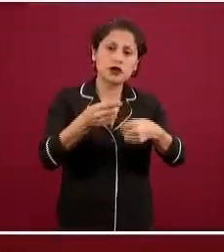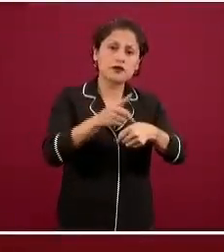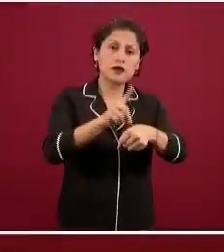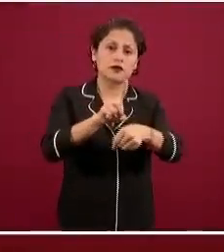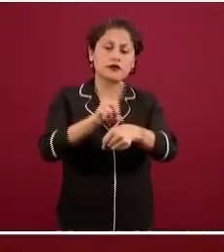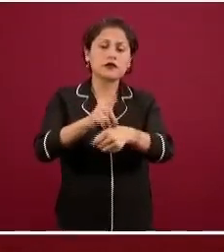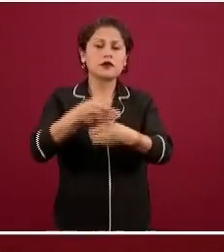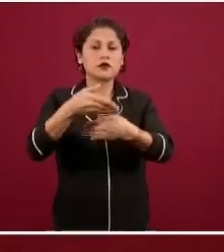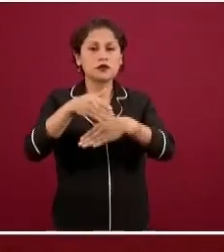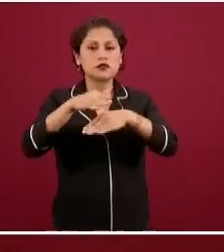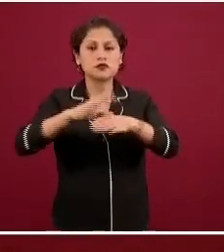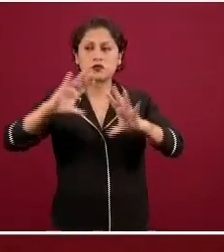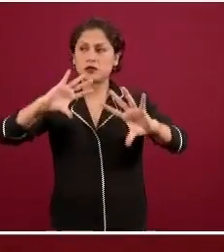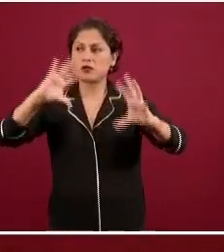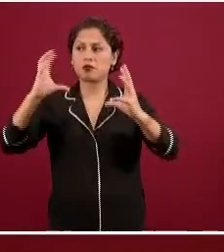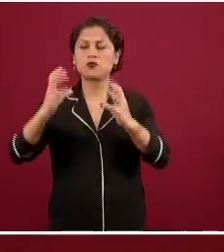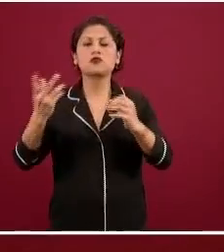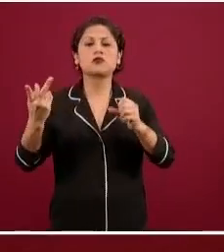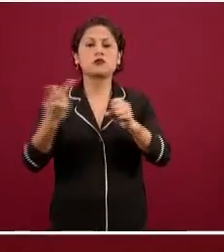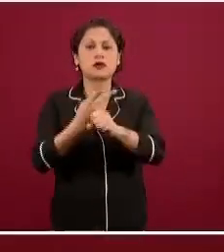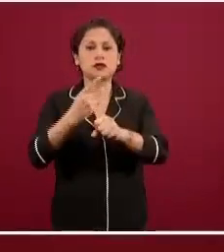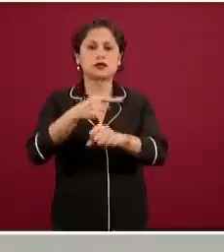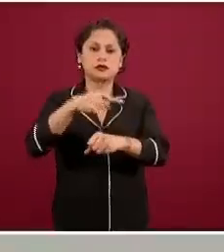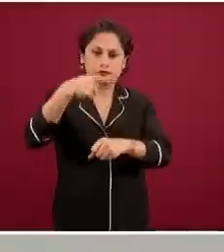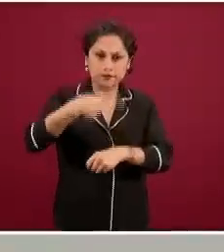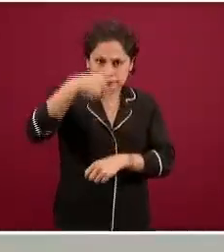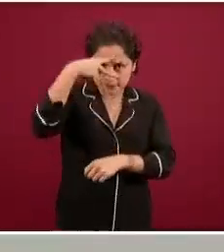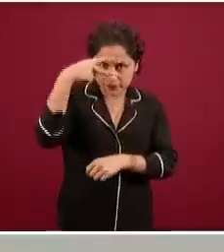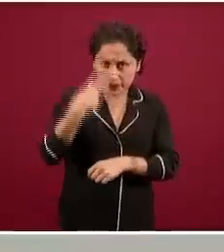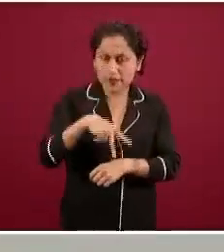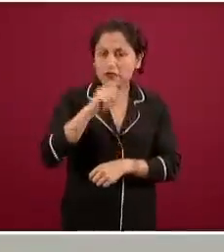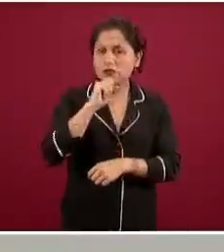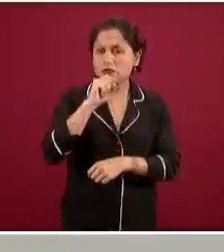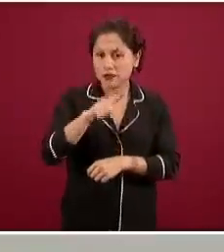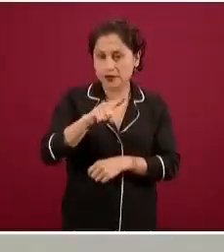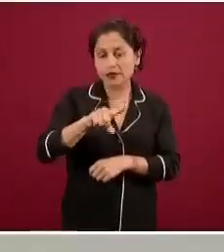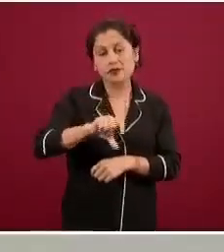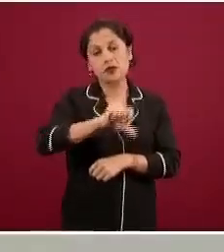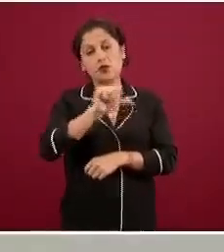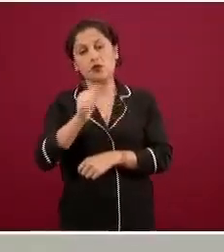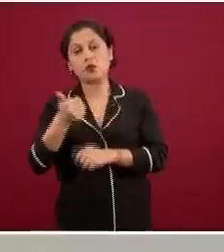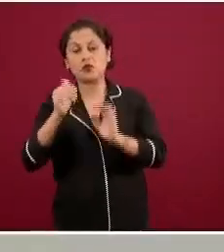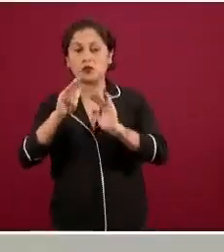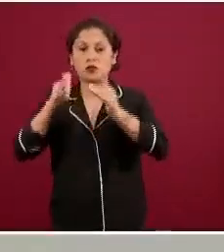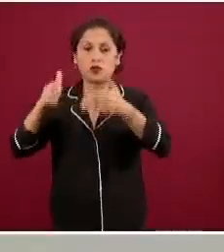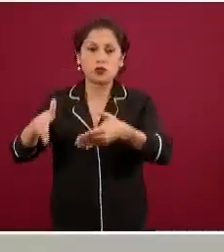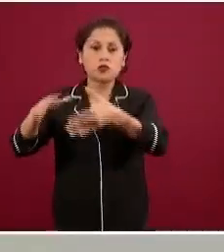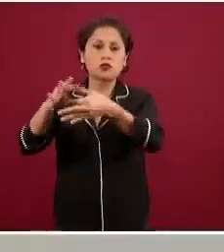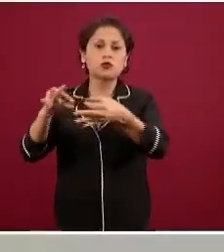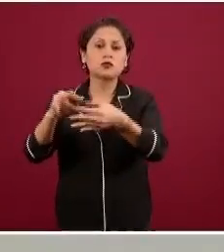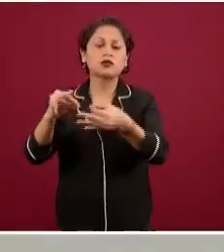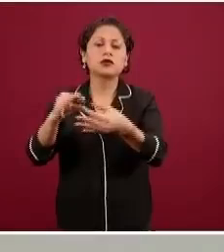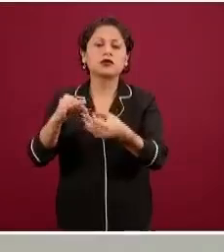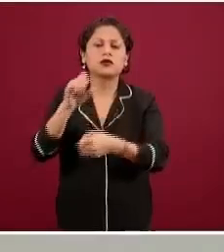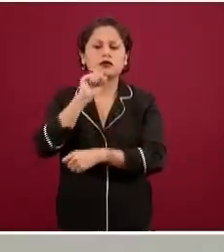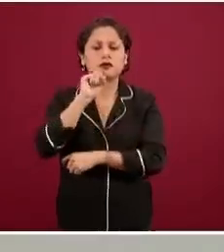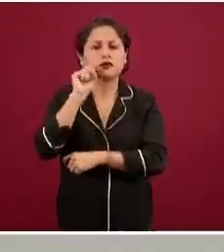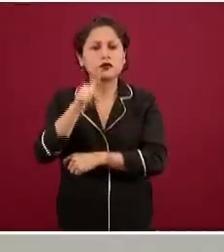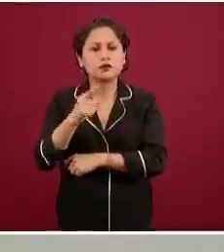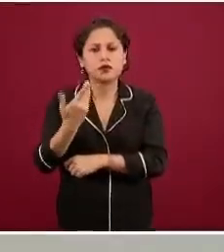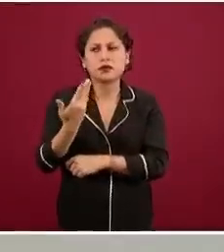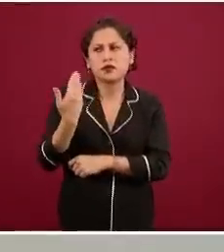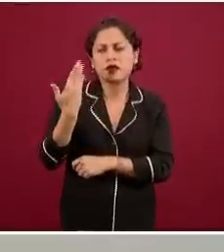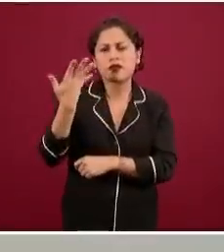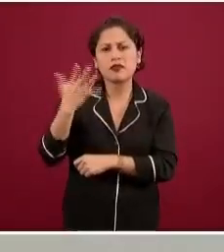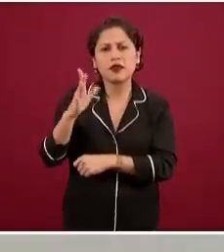situación epidemiológica en el mundo y en México, y queremos compartir lo que habíamos platicado hace 10